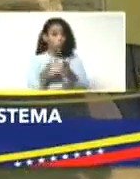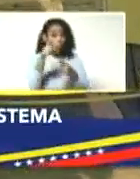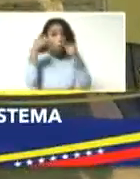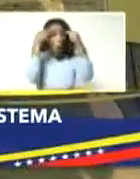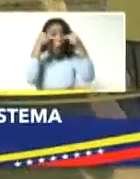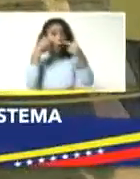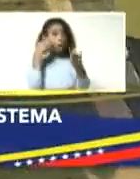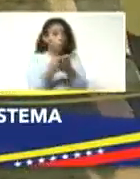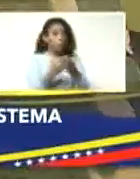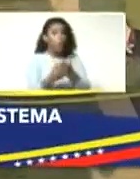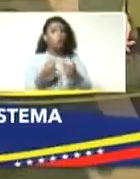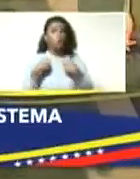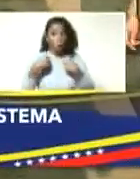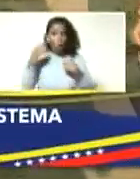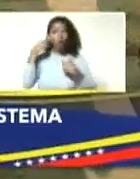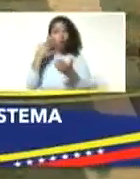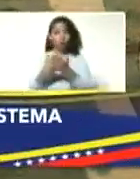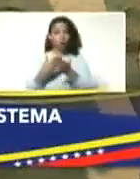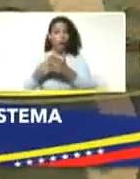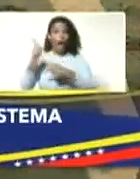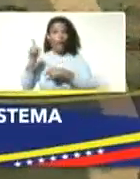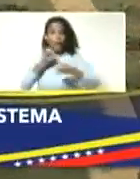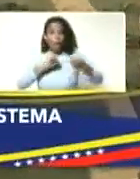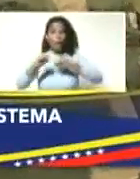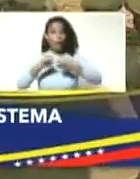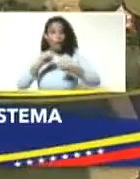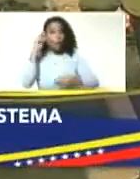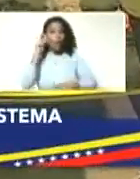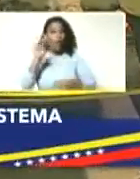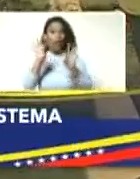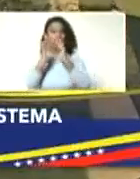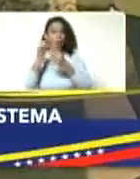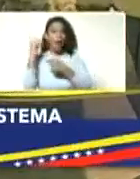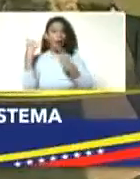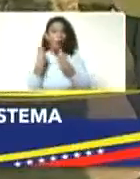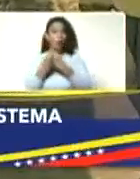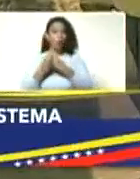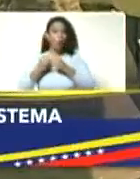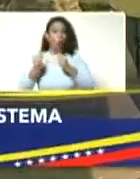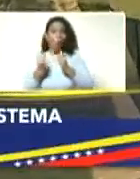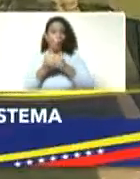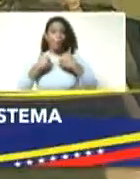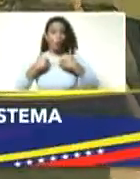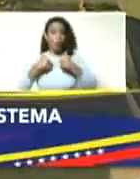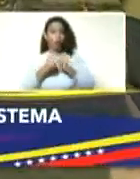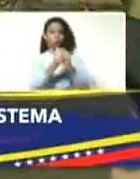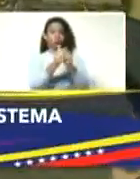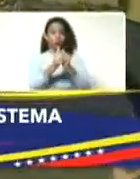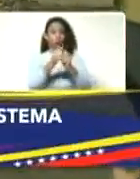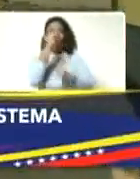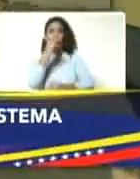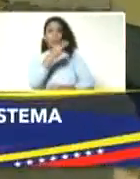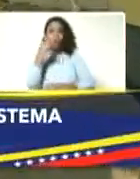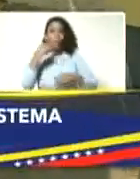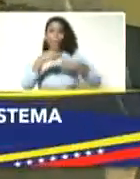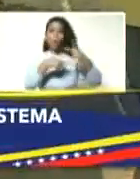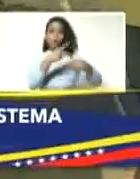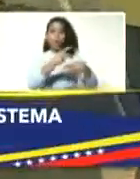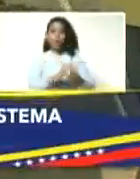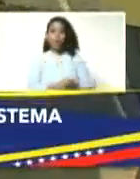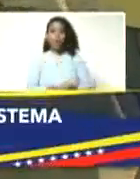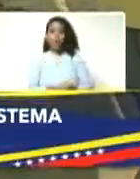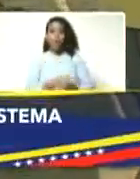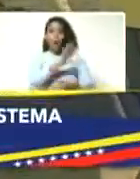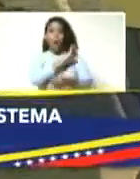soy garante. Ella es del Movimiento Bolivariano de Familia. Siempre ha estado conmigo, comprometida en el proceso. Ah, para que tú veas, pues, el